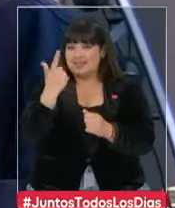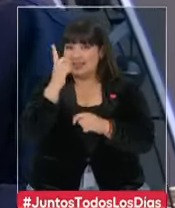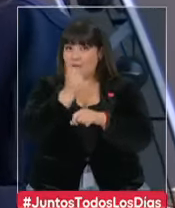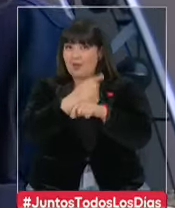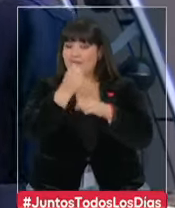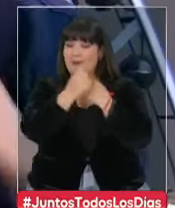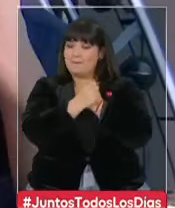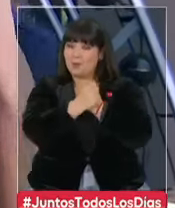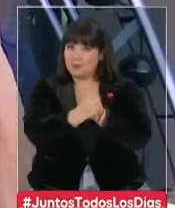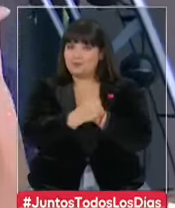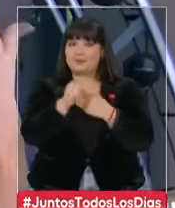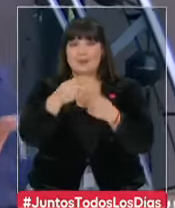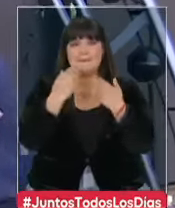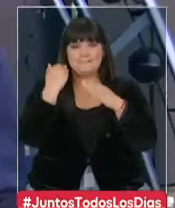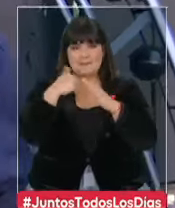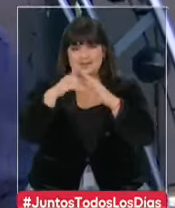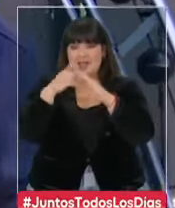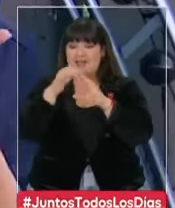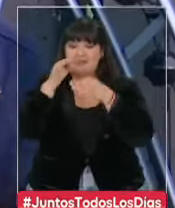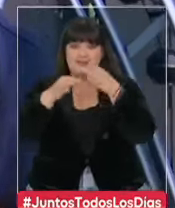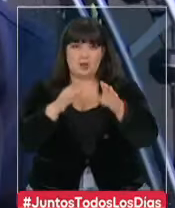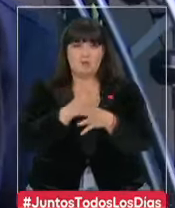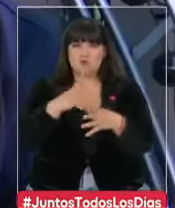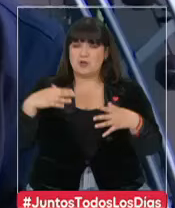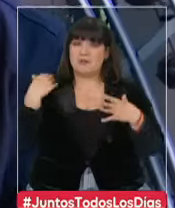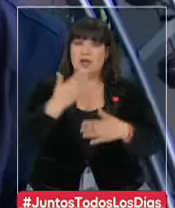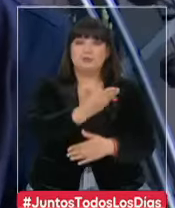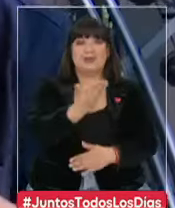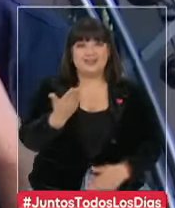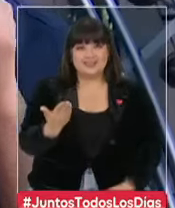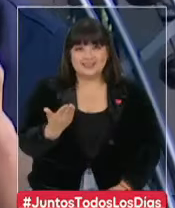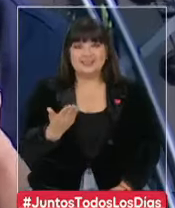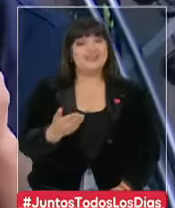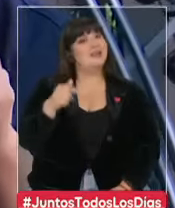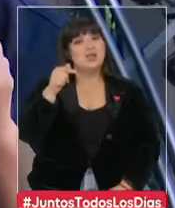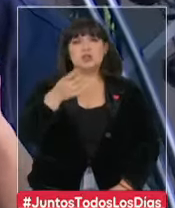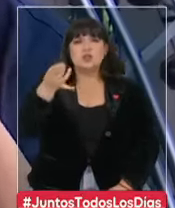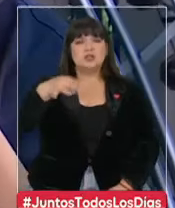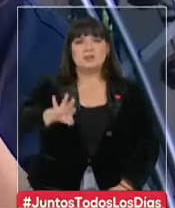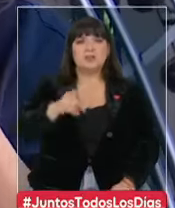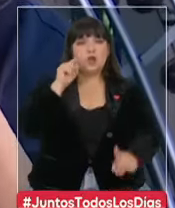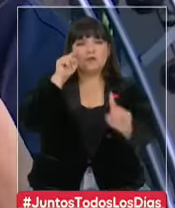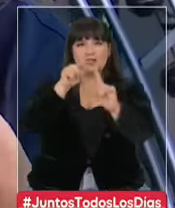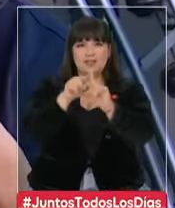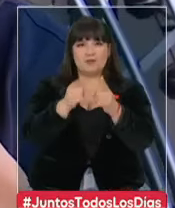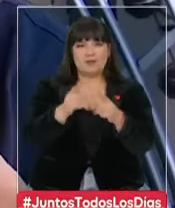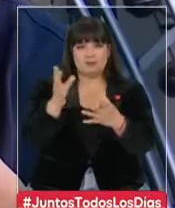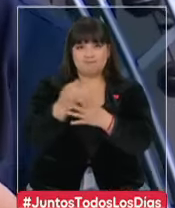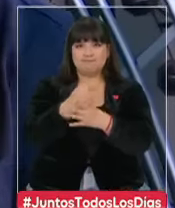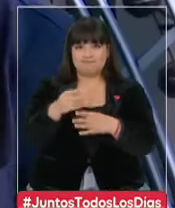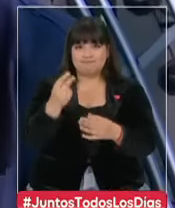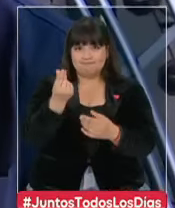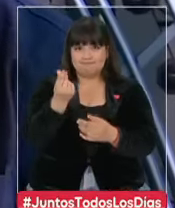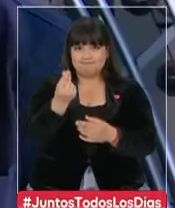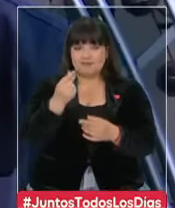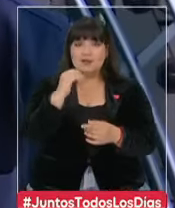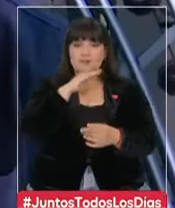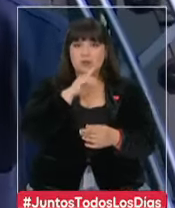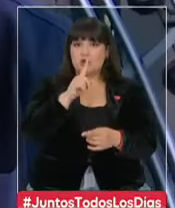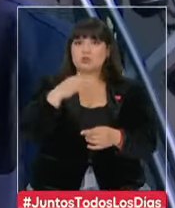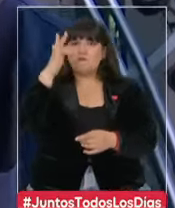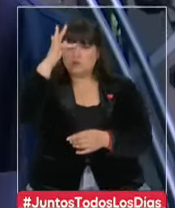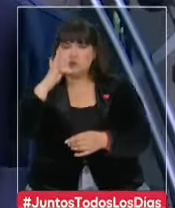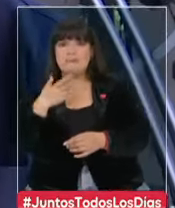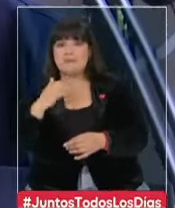amor. Y solo mandarles un mensaje, de verdad, muy grande a todos ustedes. Esto no es solamente el objetivo de conseguir el dinero ahora, esto es